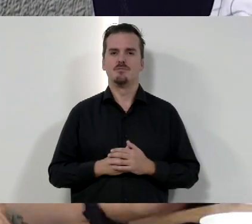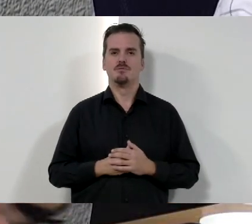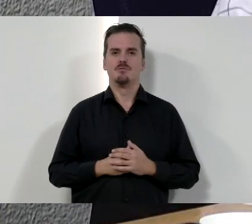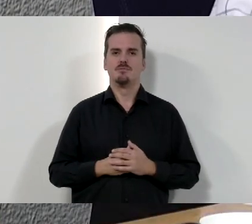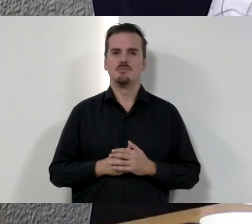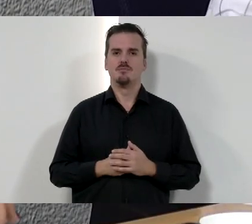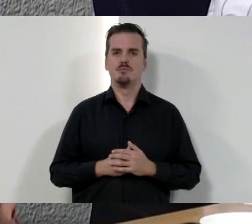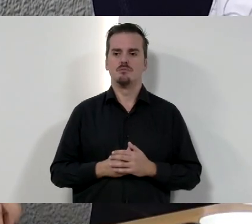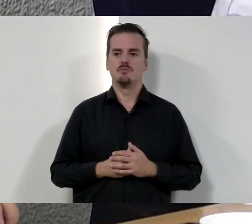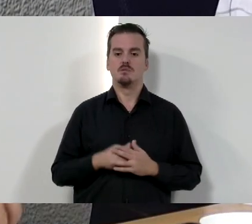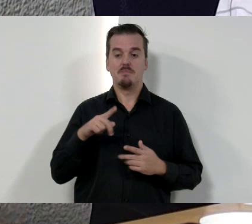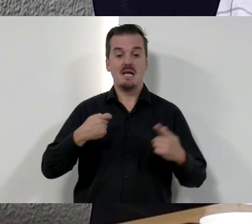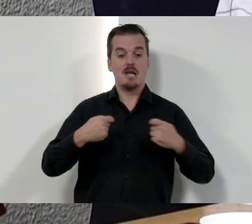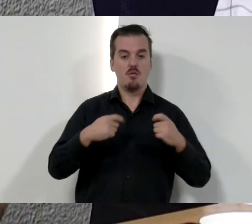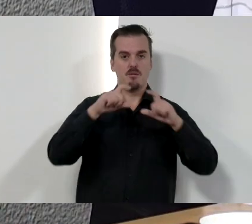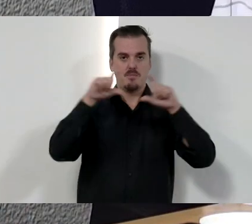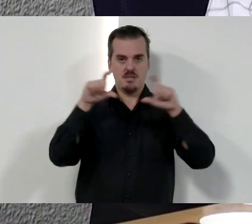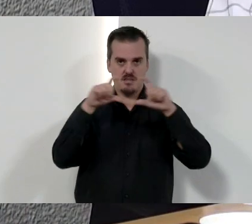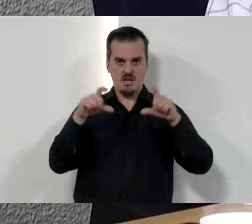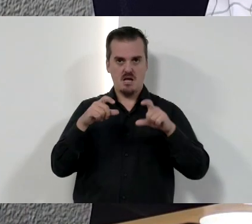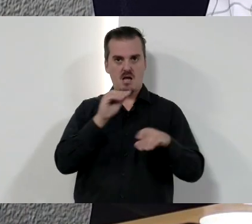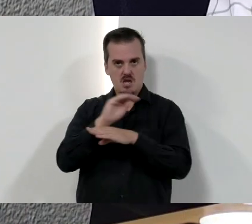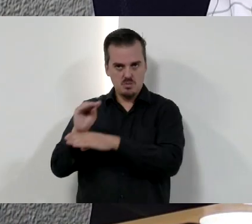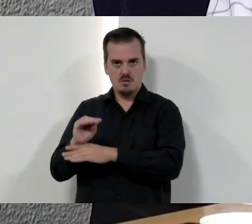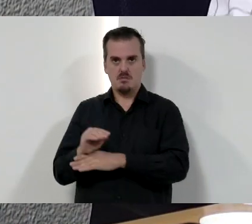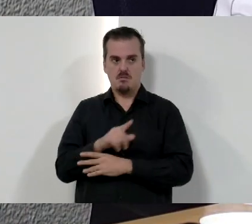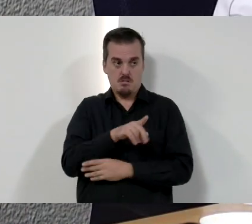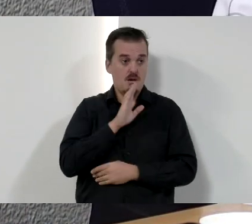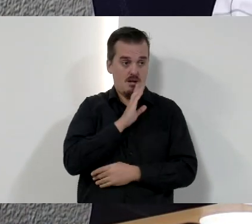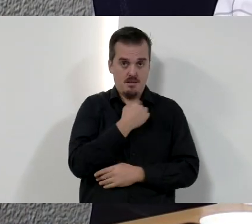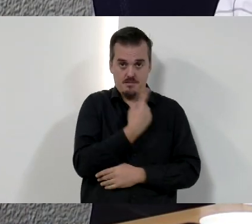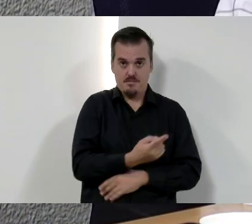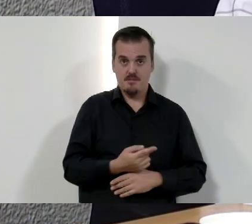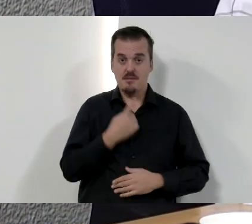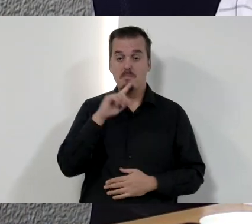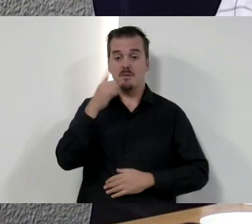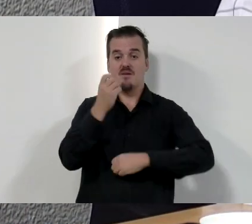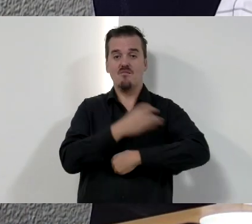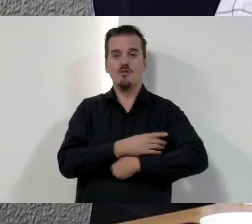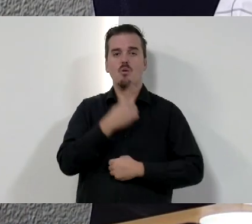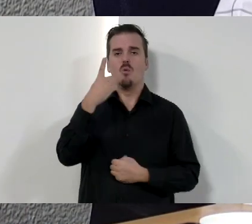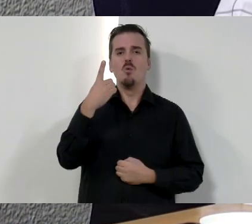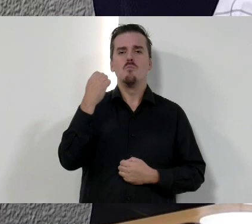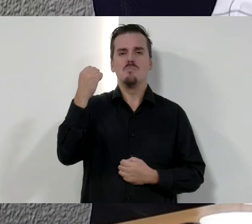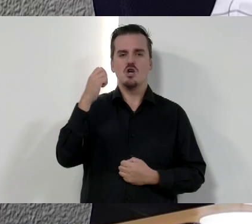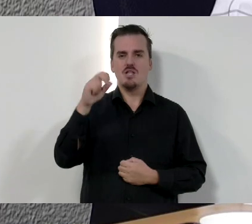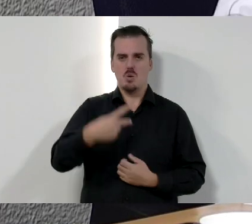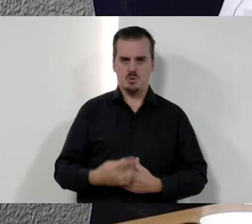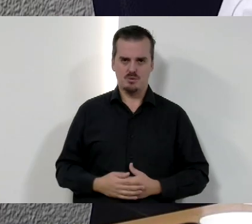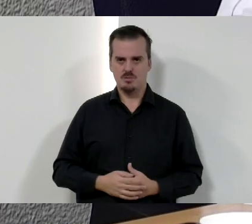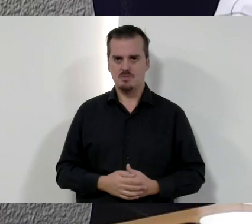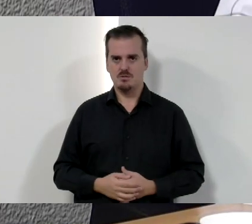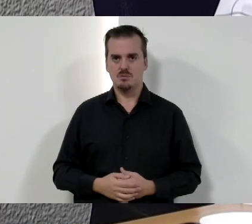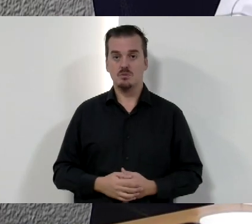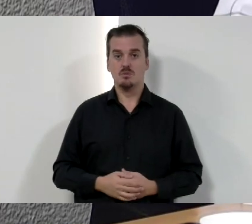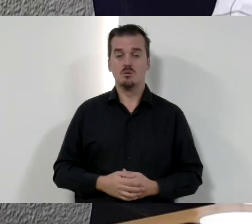Ayudas a los negocios y empresas, usted mismo lo ha dicho. Un primer fondo de 1 millón de euros, un